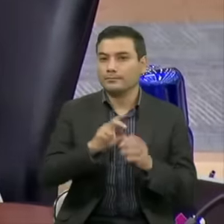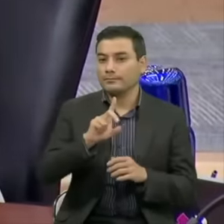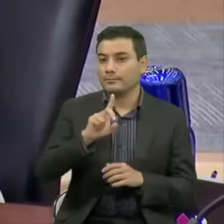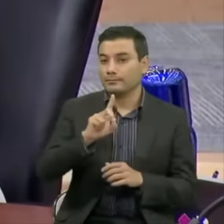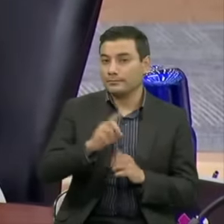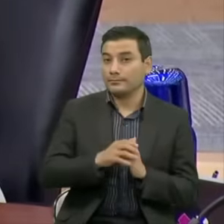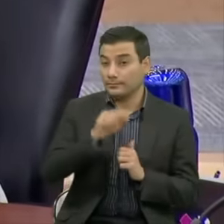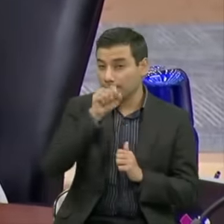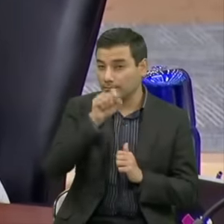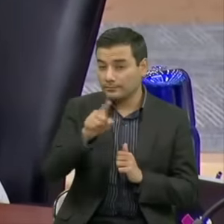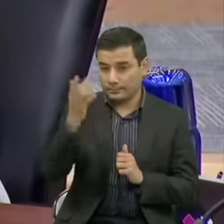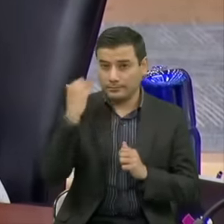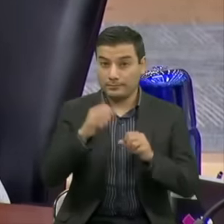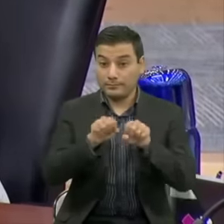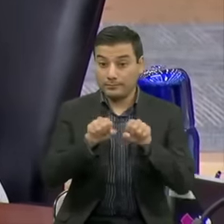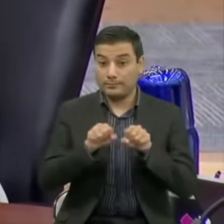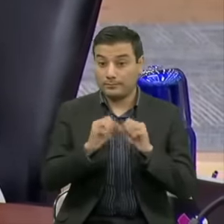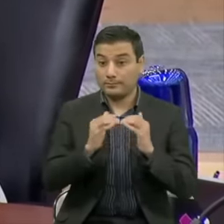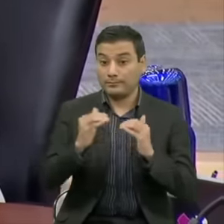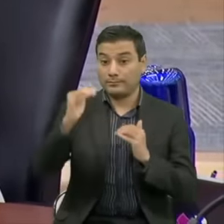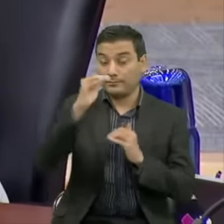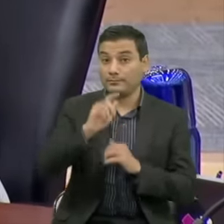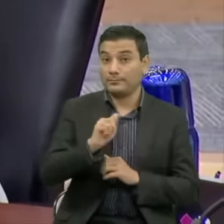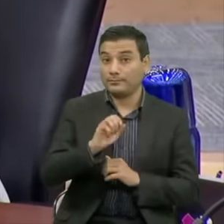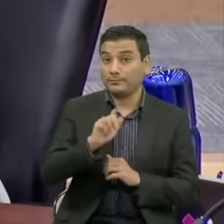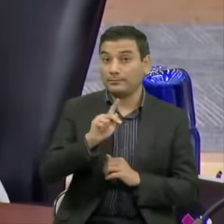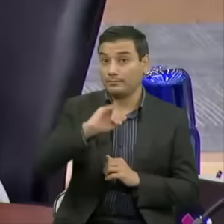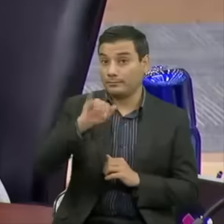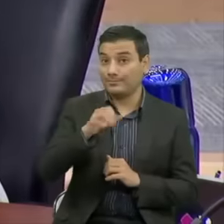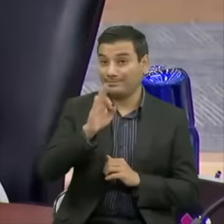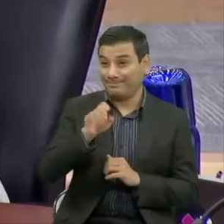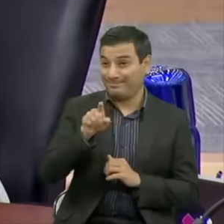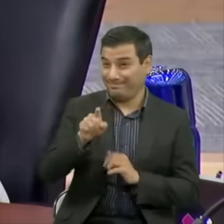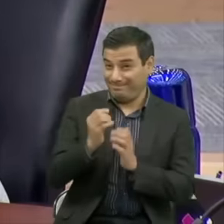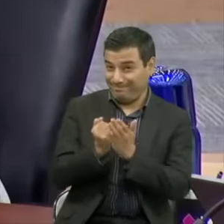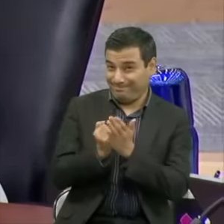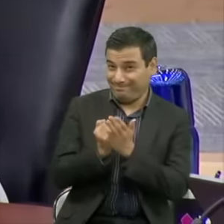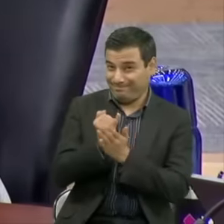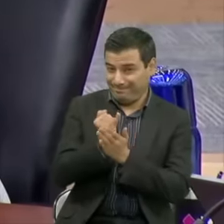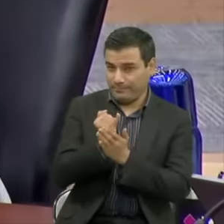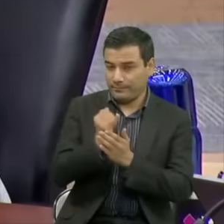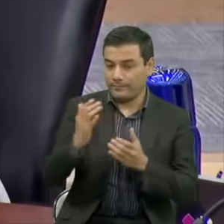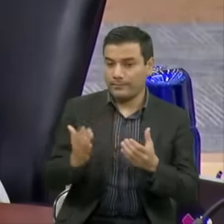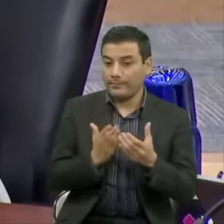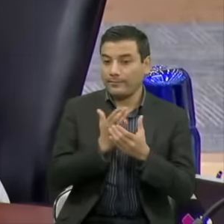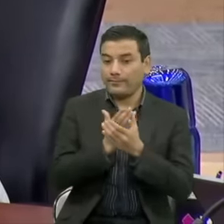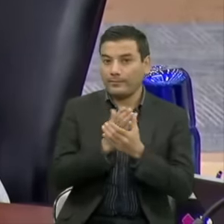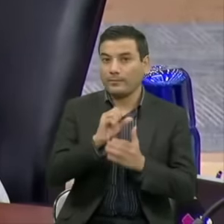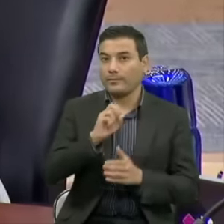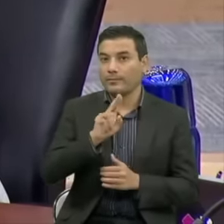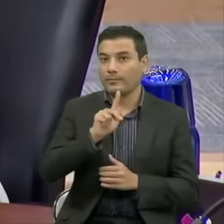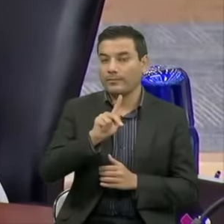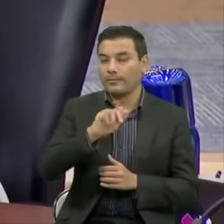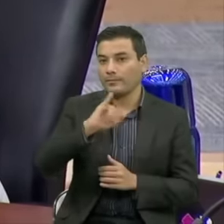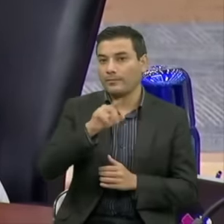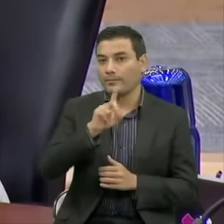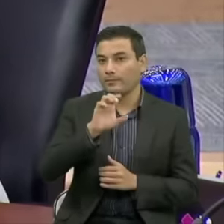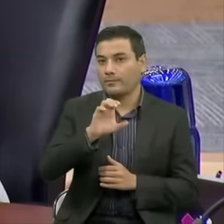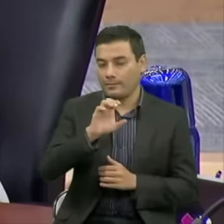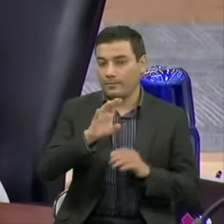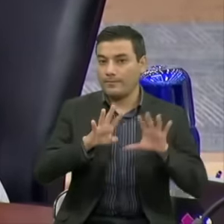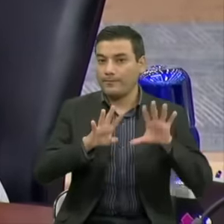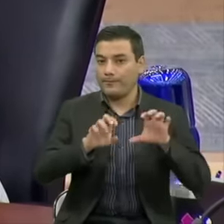sentencia dictada por la Sala Superior del Tribunal Electoral del Poder Judicial de la Federación en el expediente sub JDC